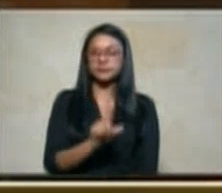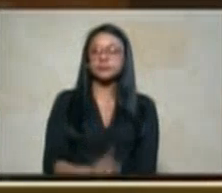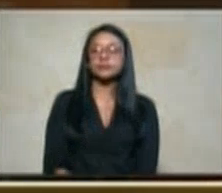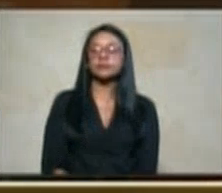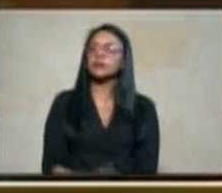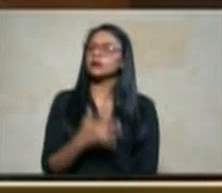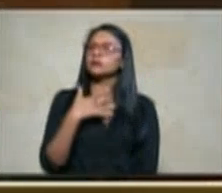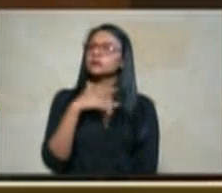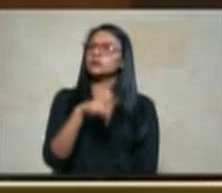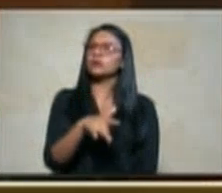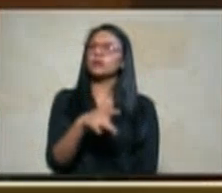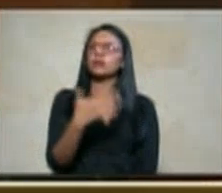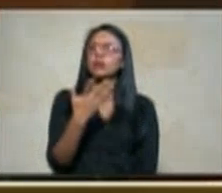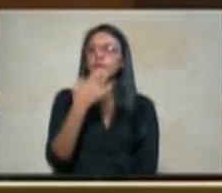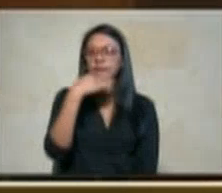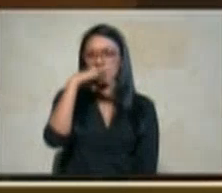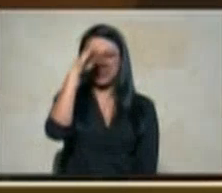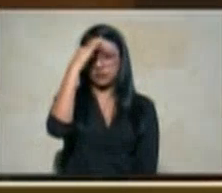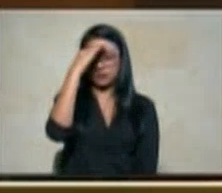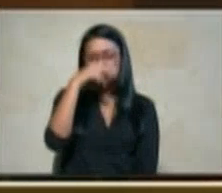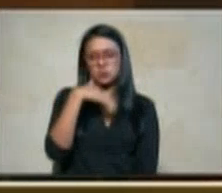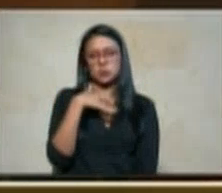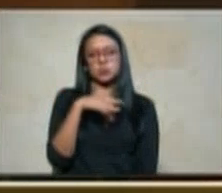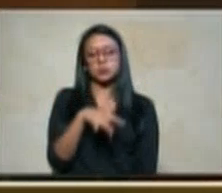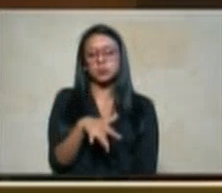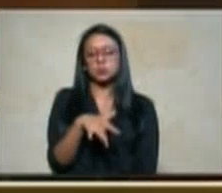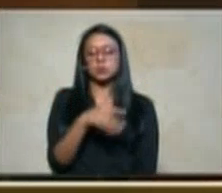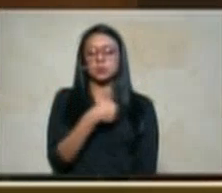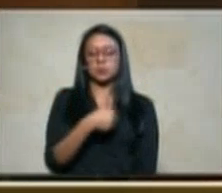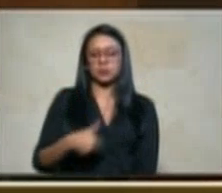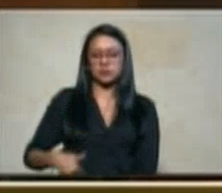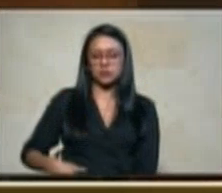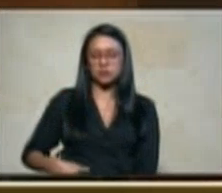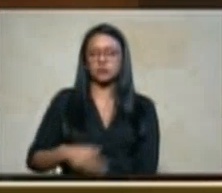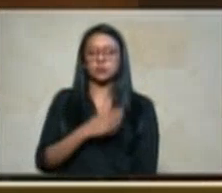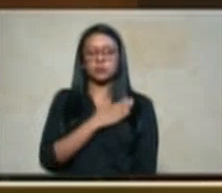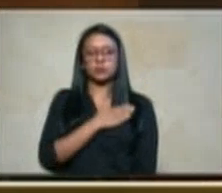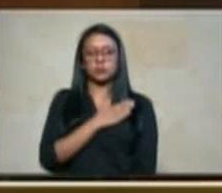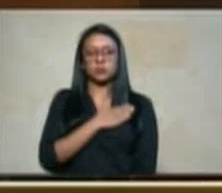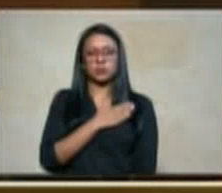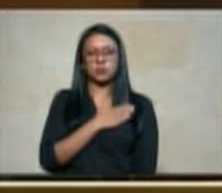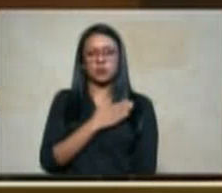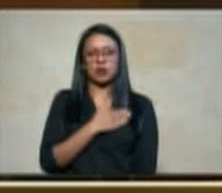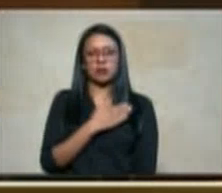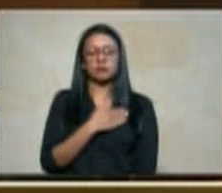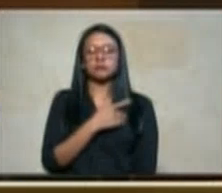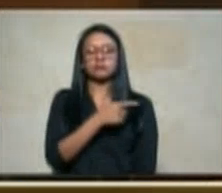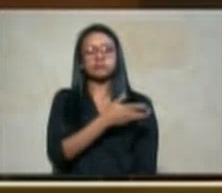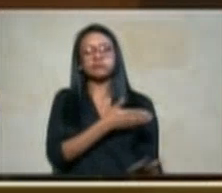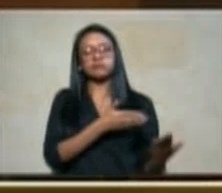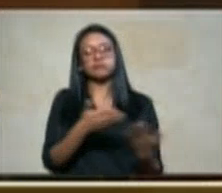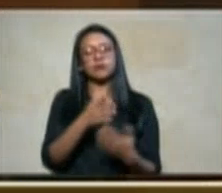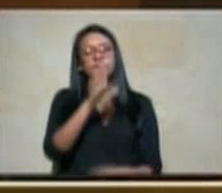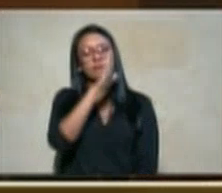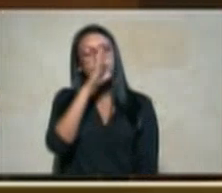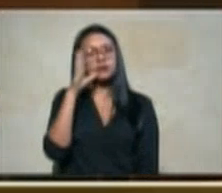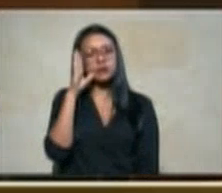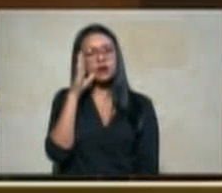y yo estaba en la ciudad de Medellín. El presidente Uribe estaba recibiendo en su